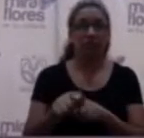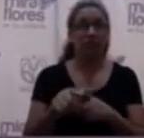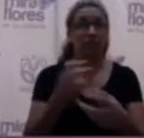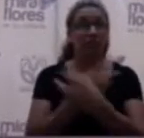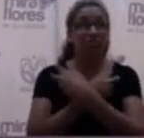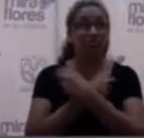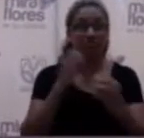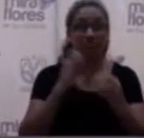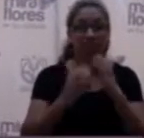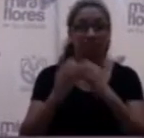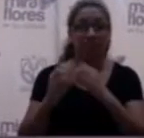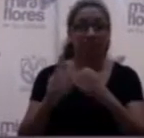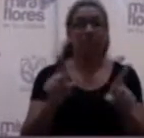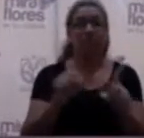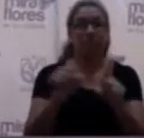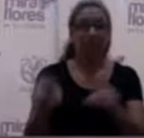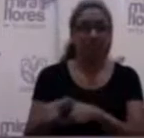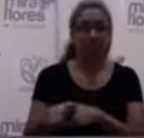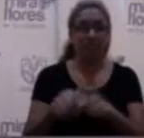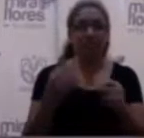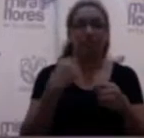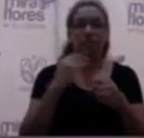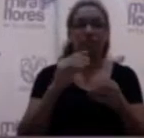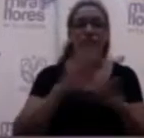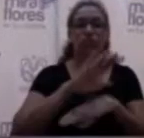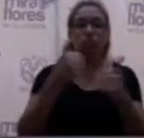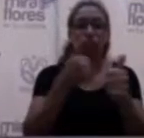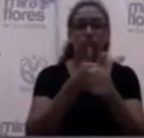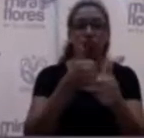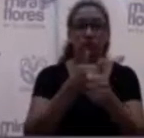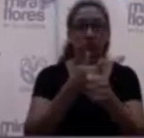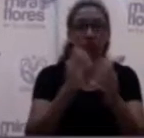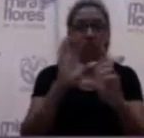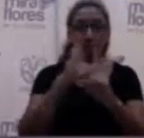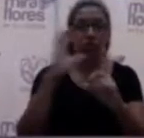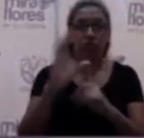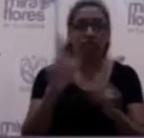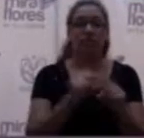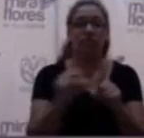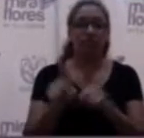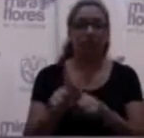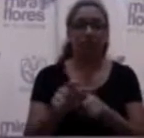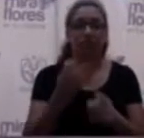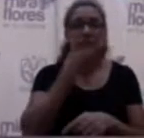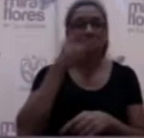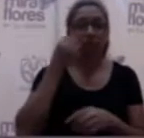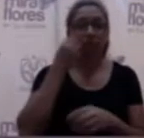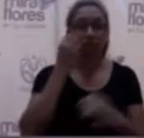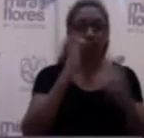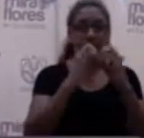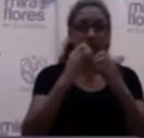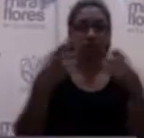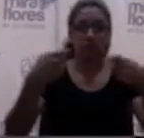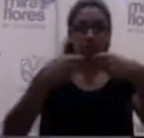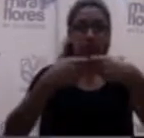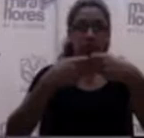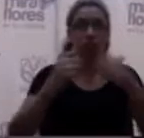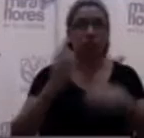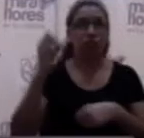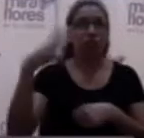conservación, museografía, conservación de bienes patrimoniales y el mejoramiento de lo que son las instalaciones